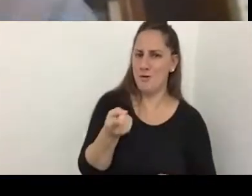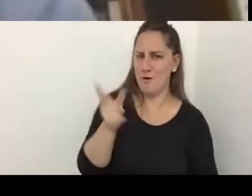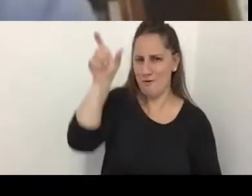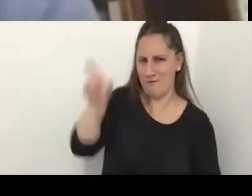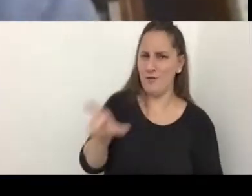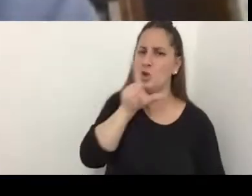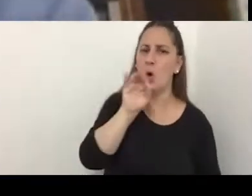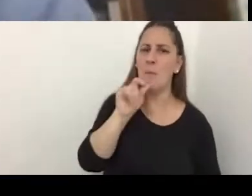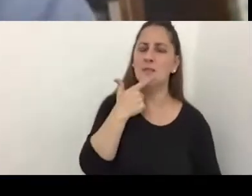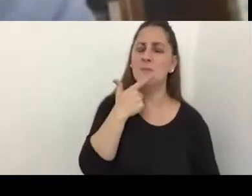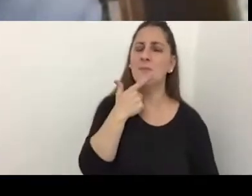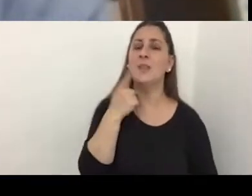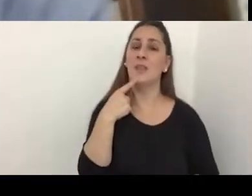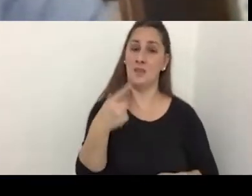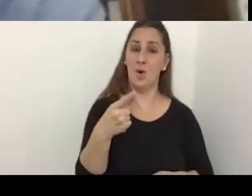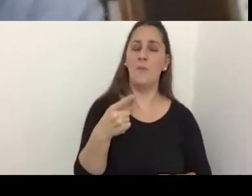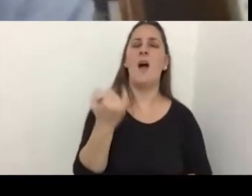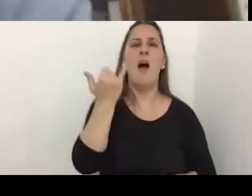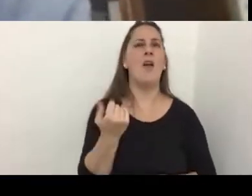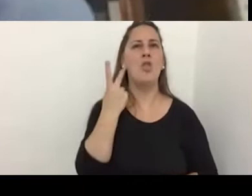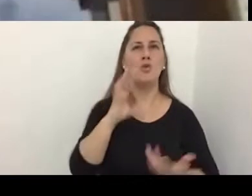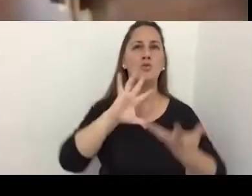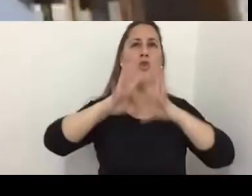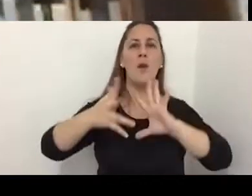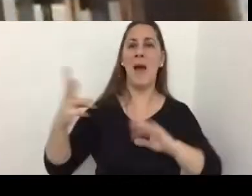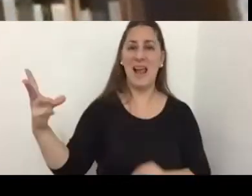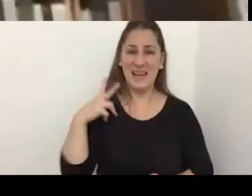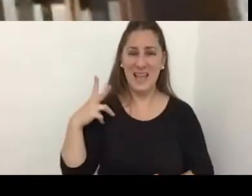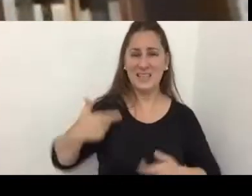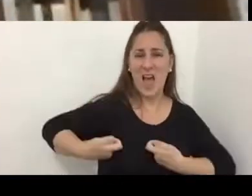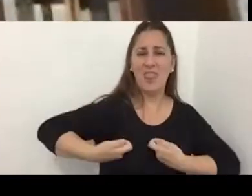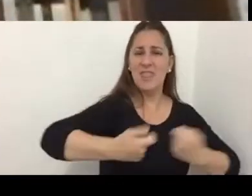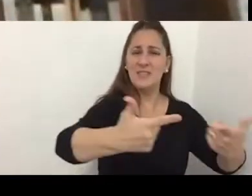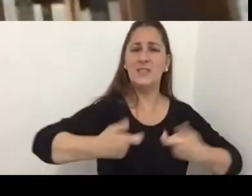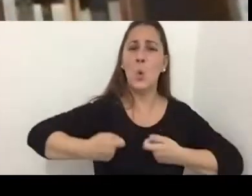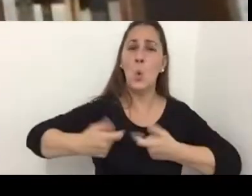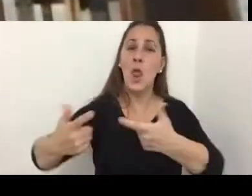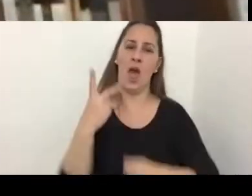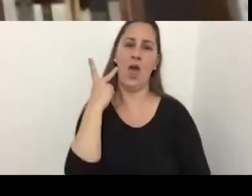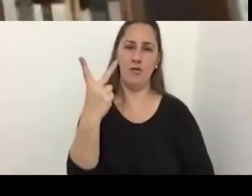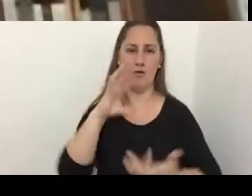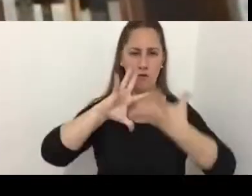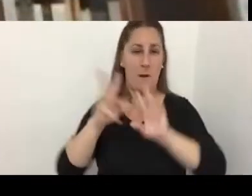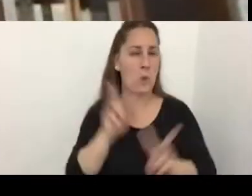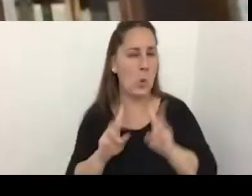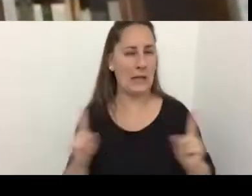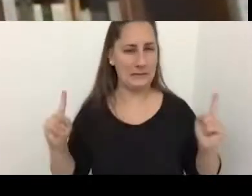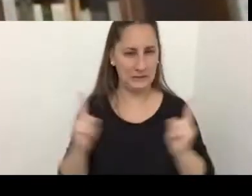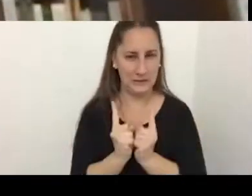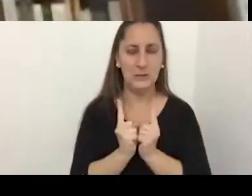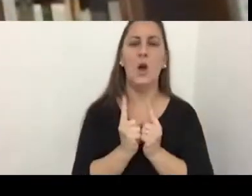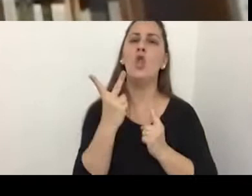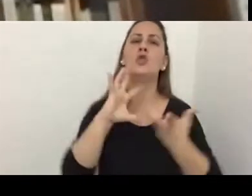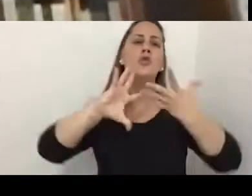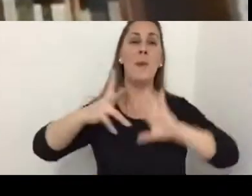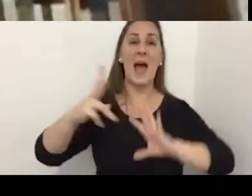que hay dos formas de distribuir la riqueza. Lo voy a tratar de sintetizar lo más claro posible. Hay dos formas de distribuir la